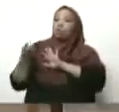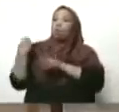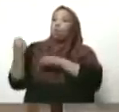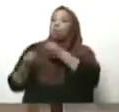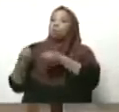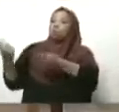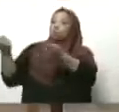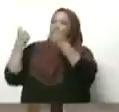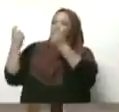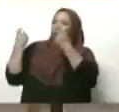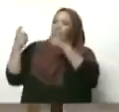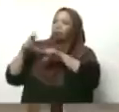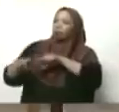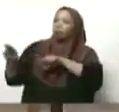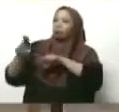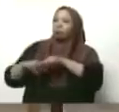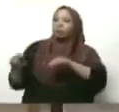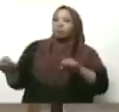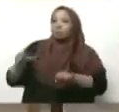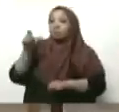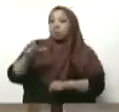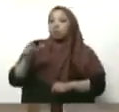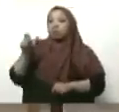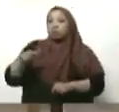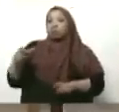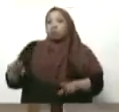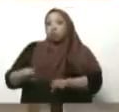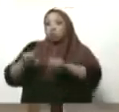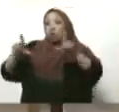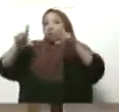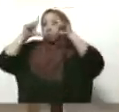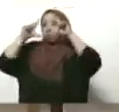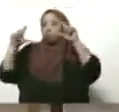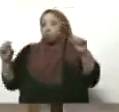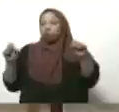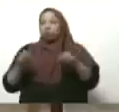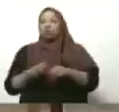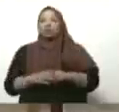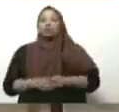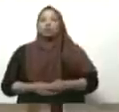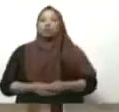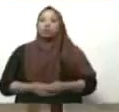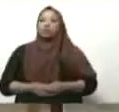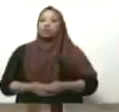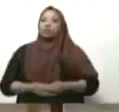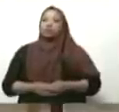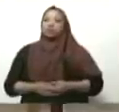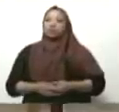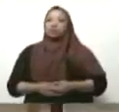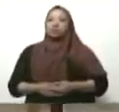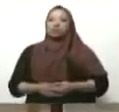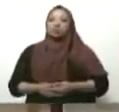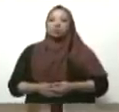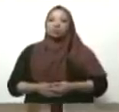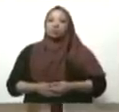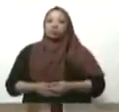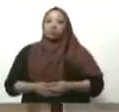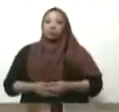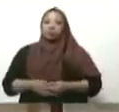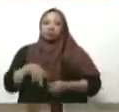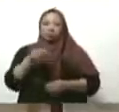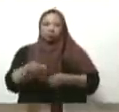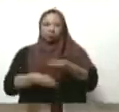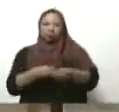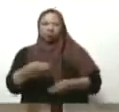a criminales a grandes criminales y sus socios que por esa vía le han destruido la vida a